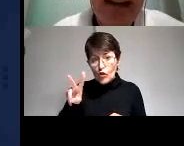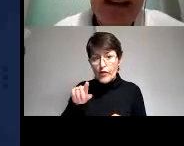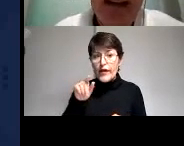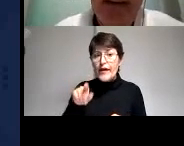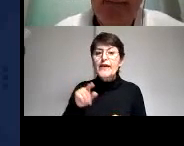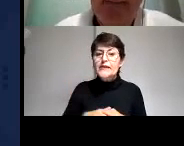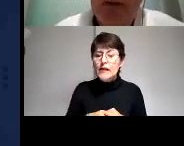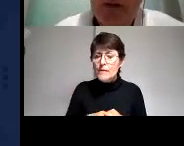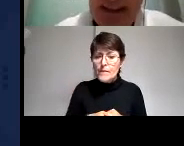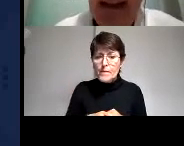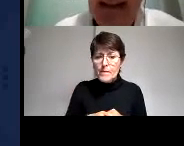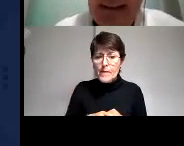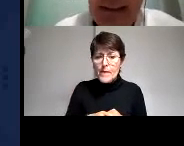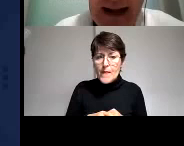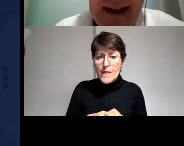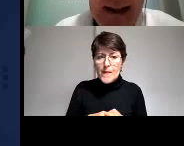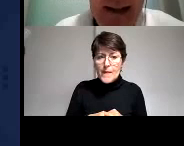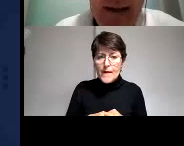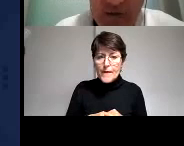LR, contiene